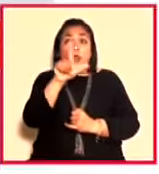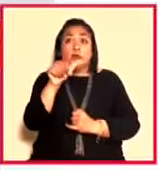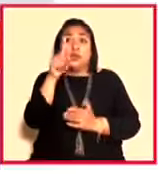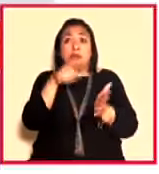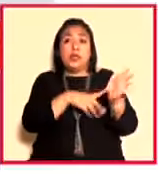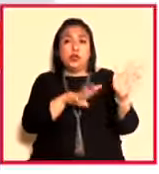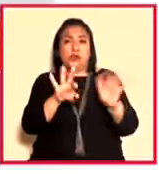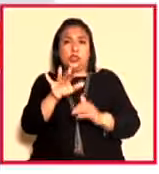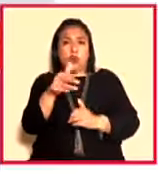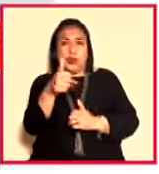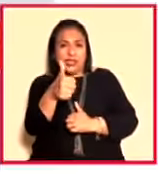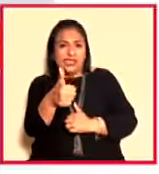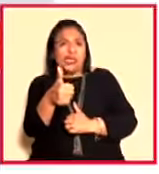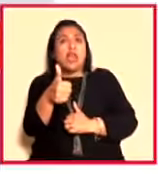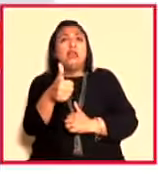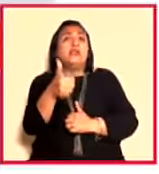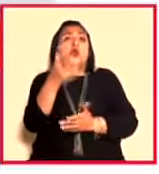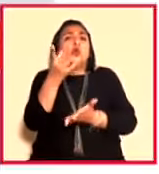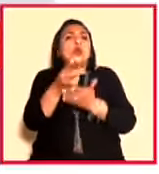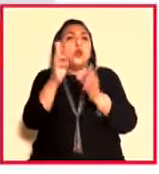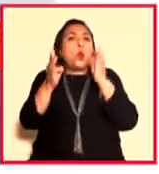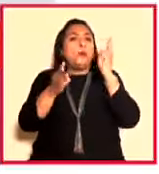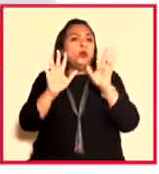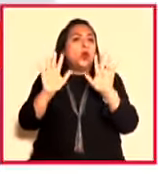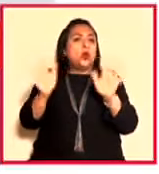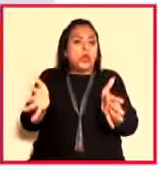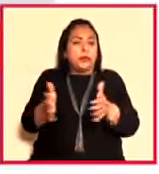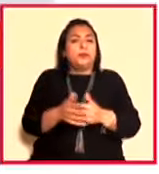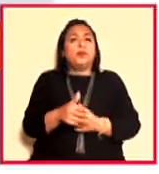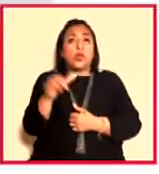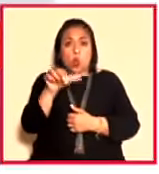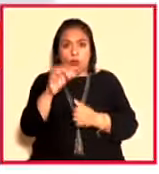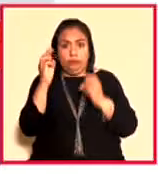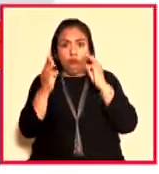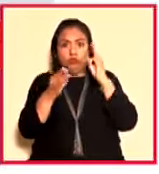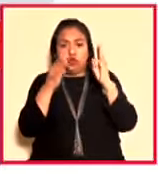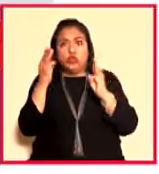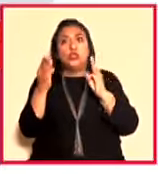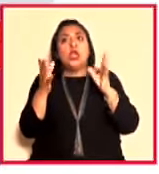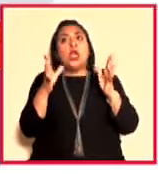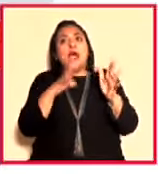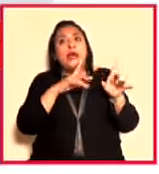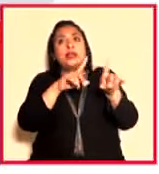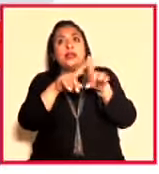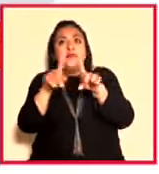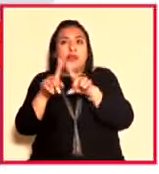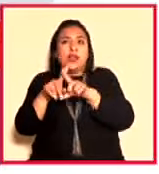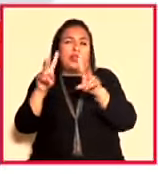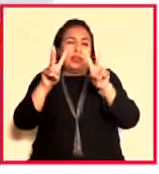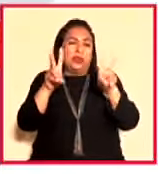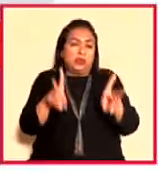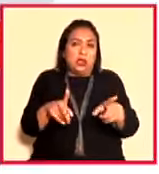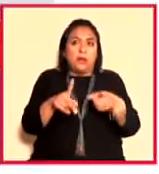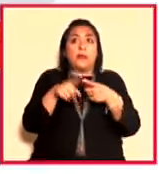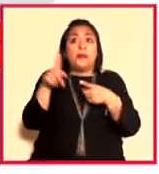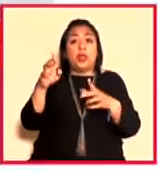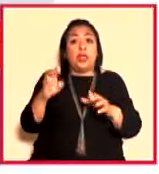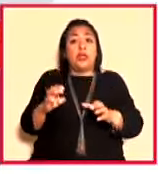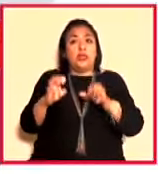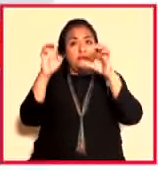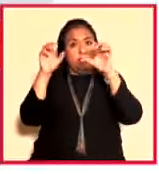1956 quedó solo como museo. Hoy el museo se dispara en diversas direcciones, siendo el edificio mismo